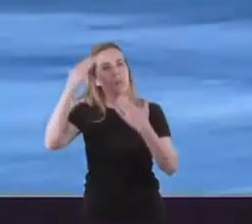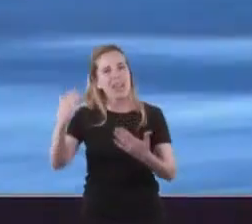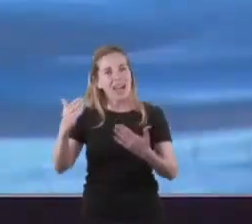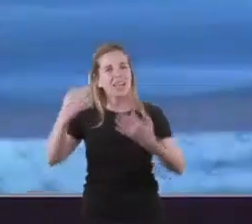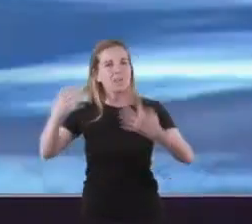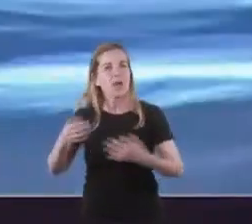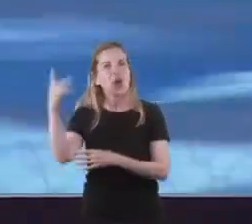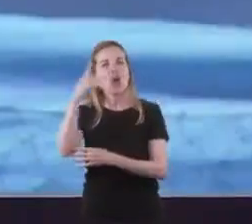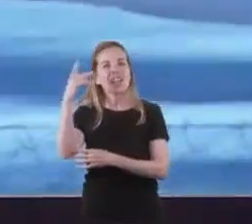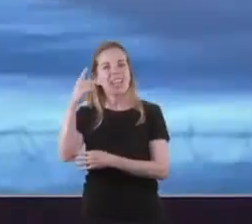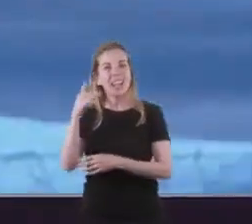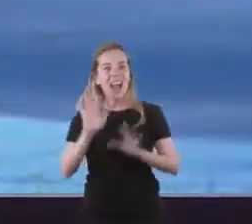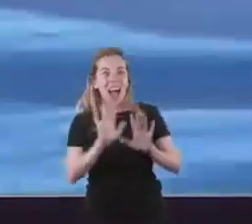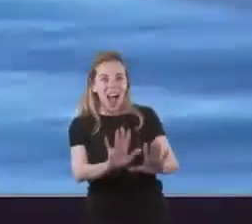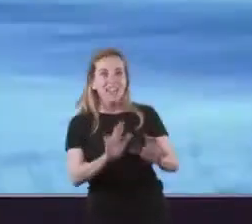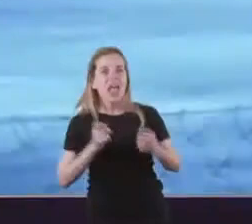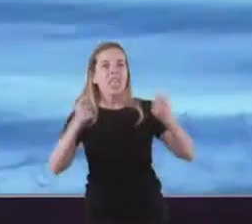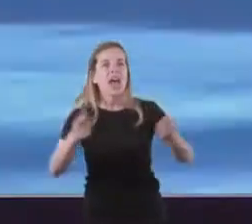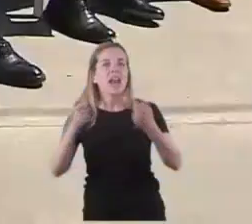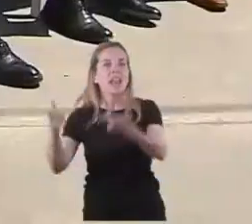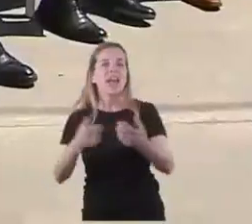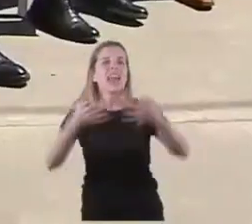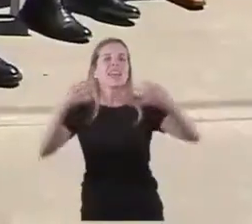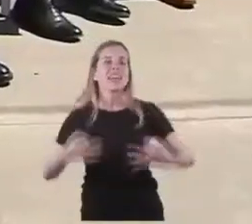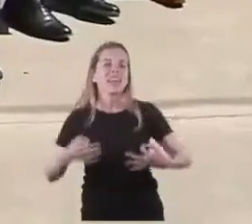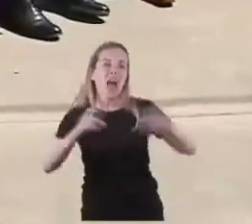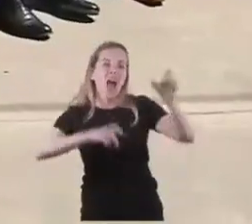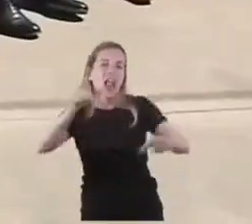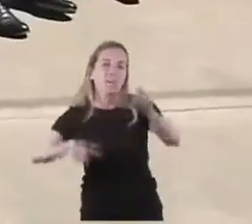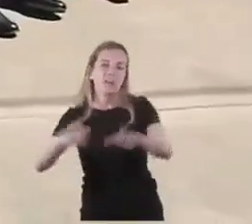esta, trayendo dignidad a familias argentinas.